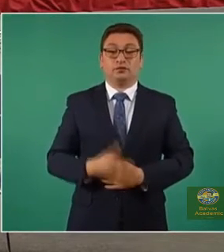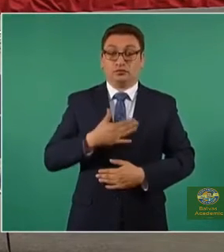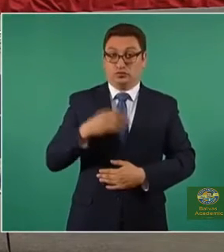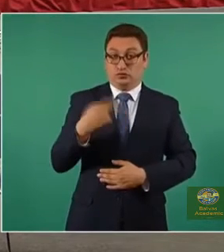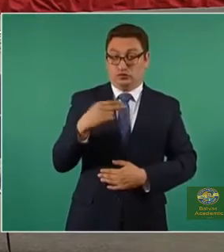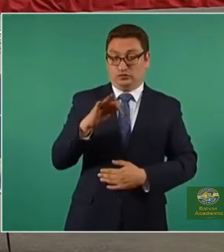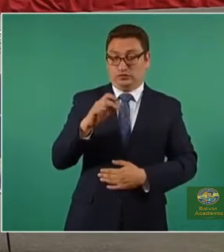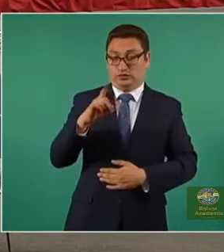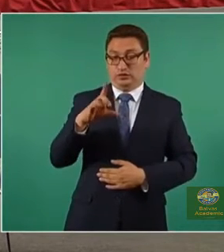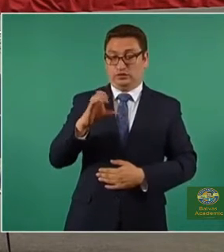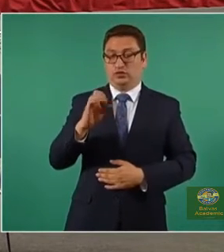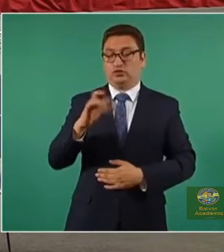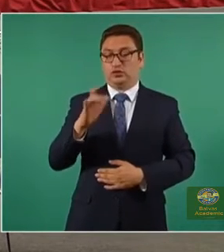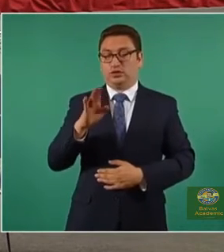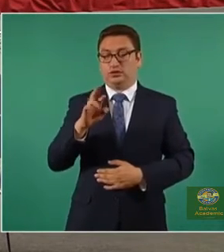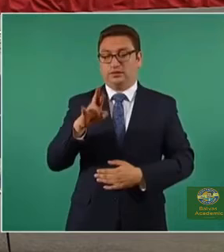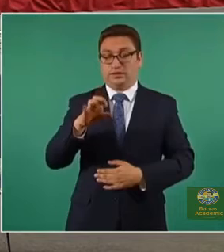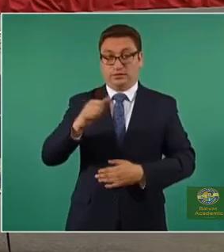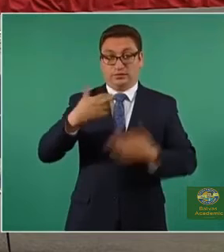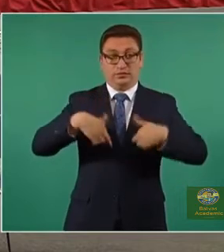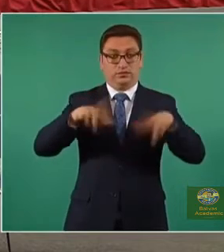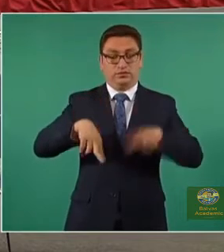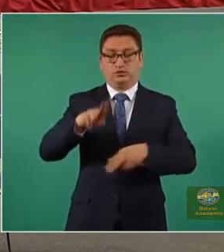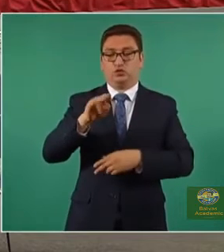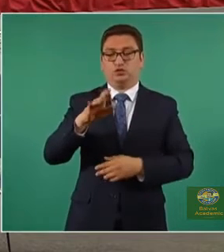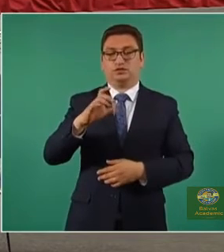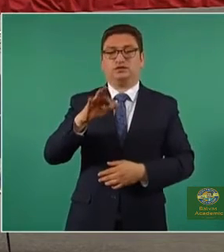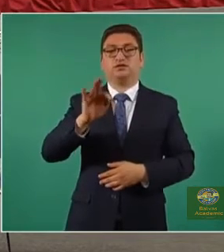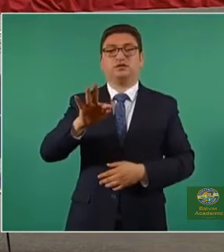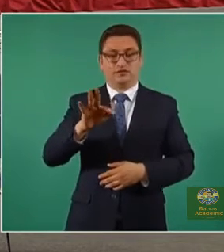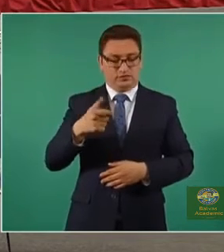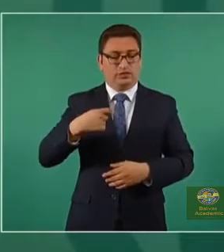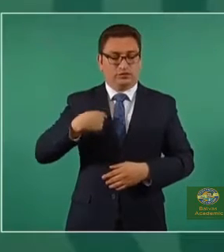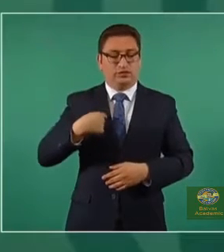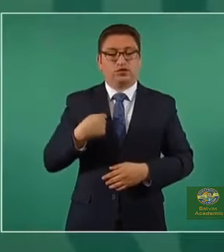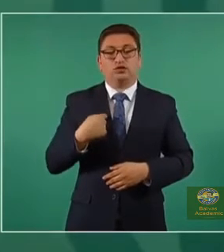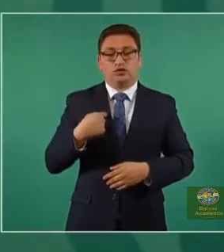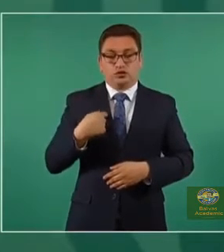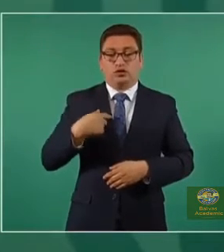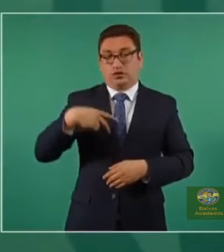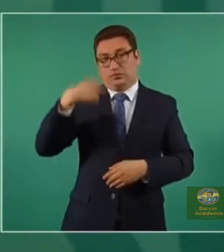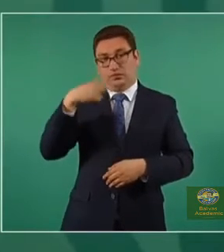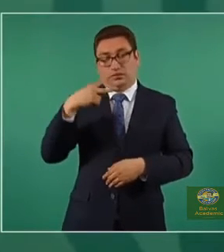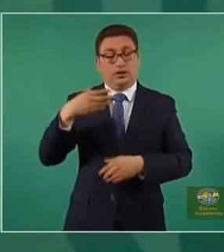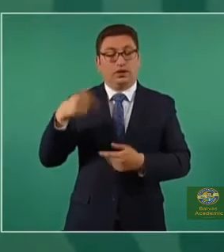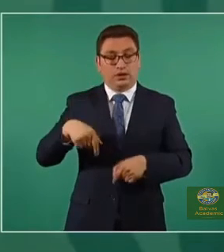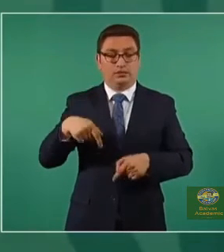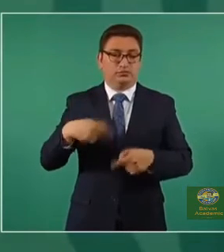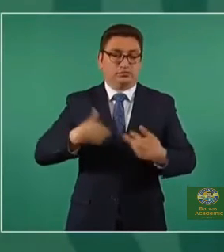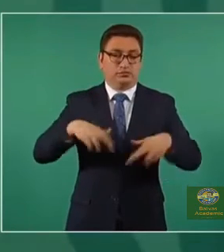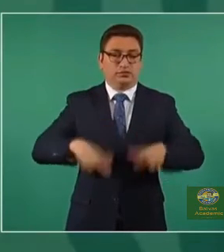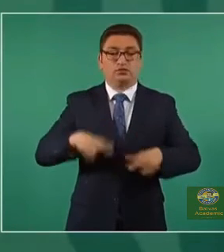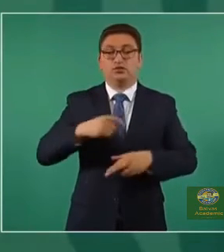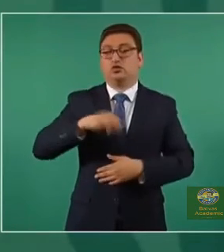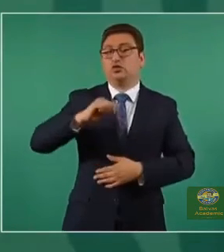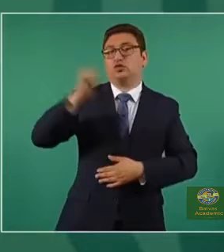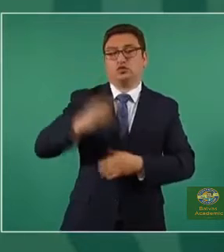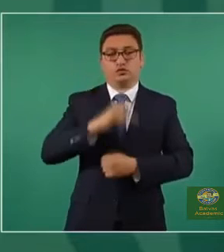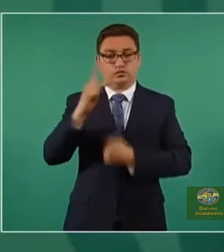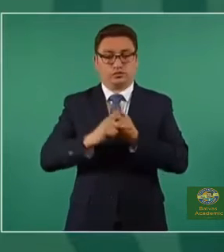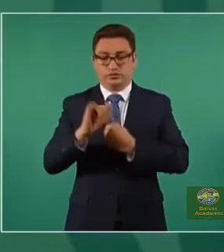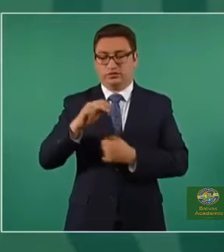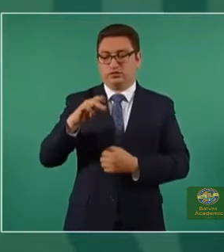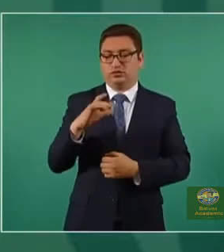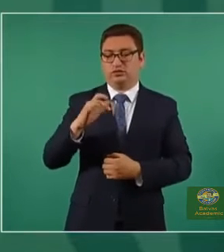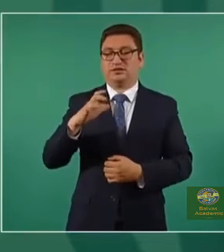nombre es Fernando Carrera, soy representante de UNICEF. Llegué el 3 de julio a México y vengo de otro gran país, Indonesia,